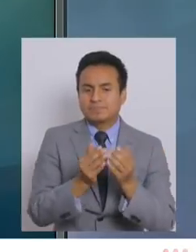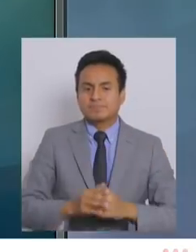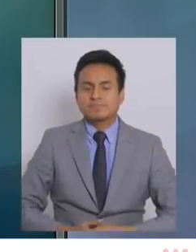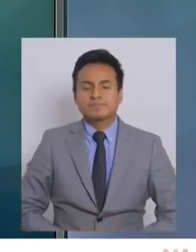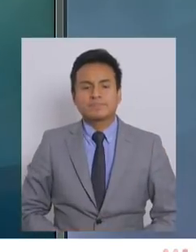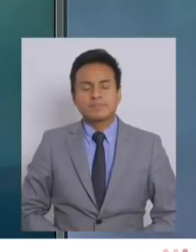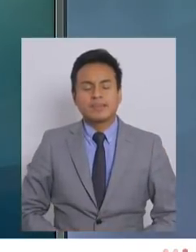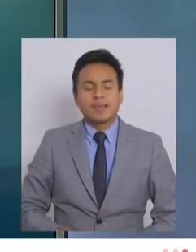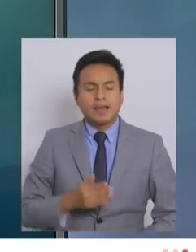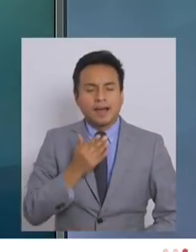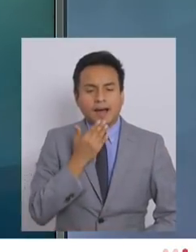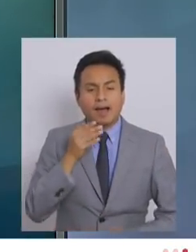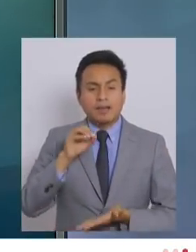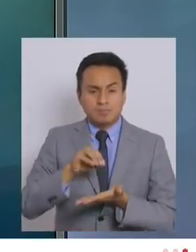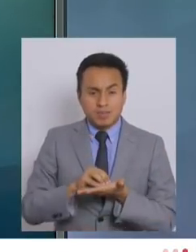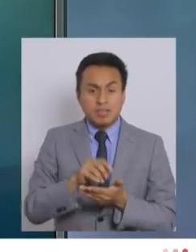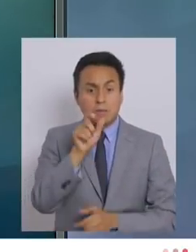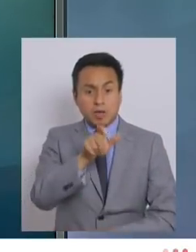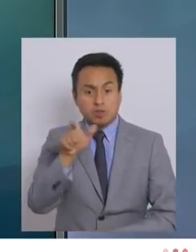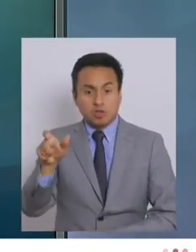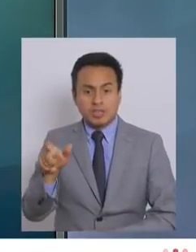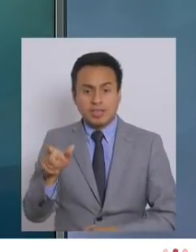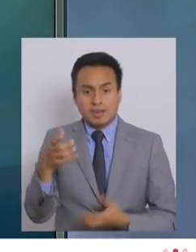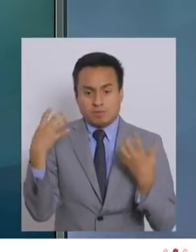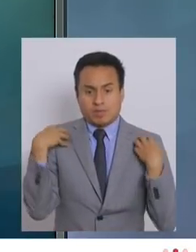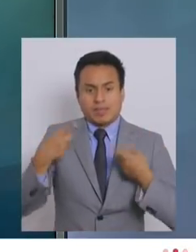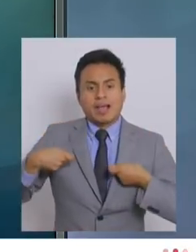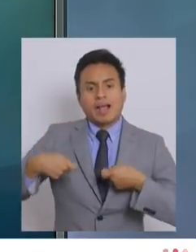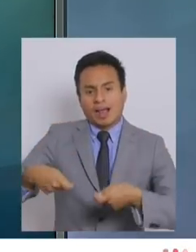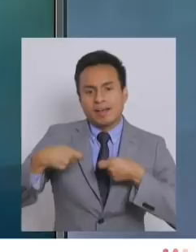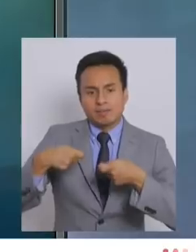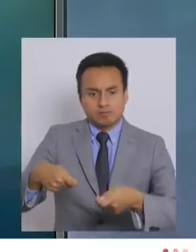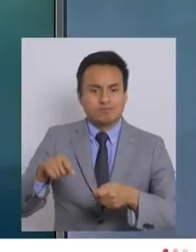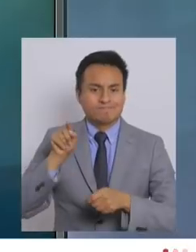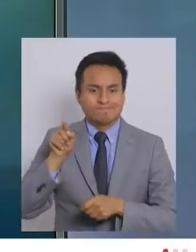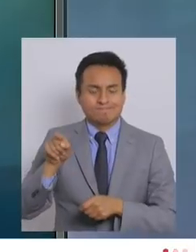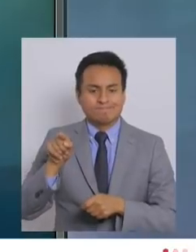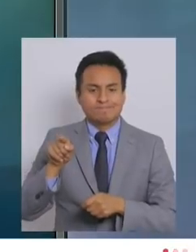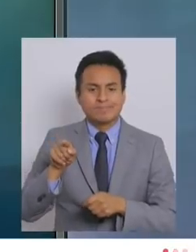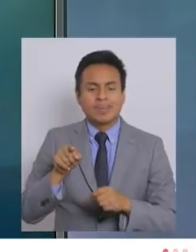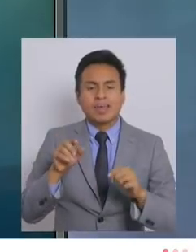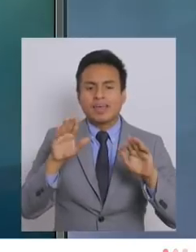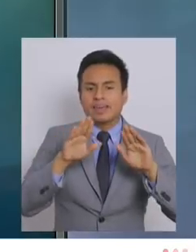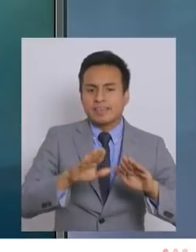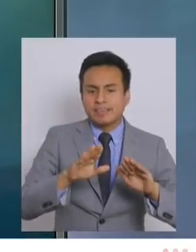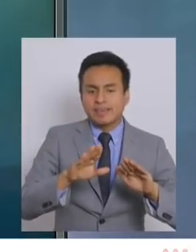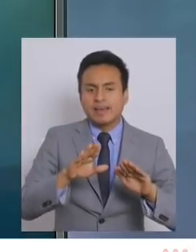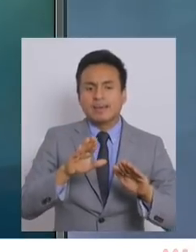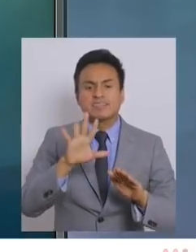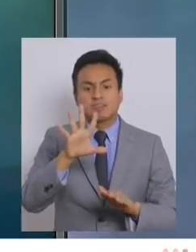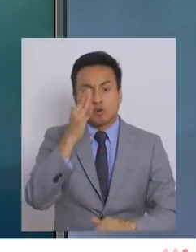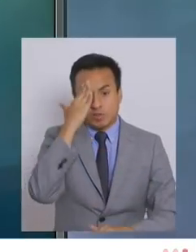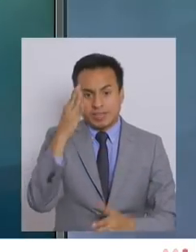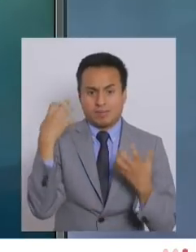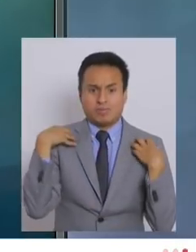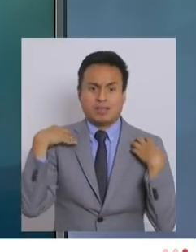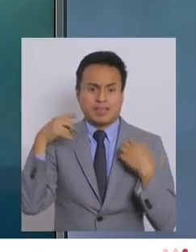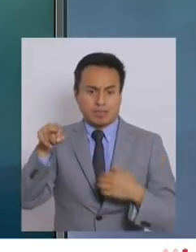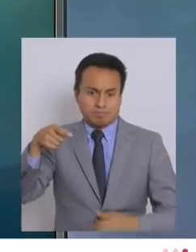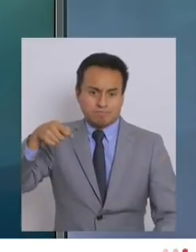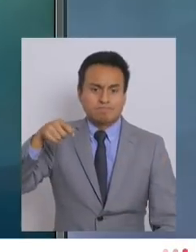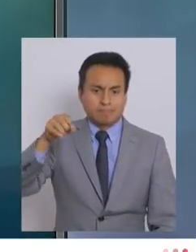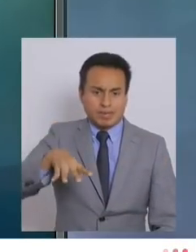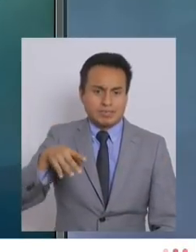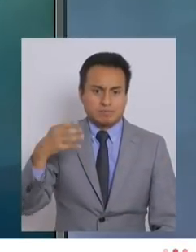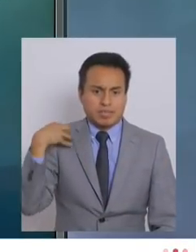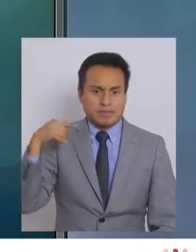además las personas deberán cubrir los costos asociadas a la estadía de estos cinco días con